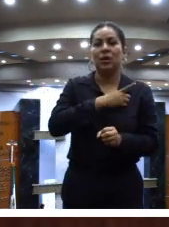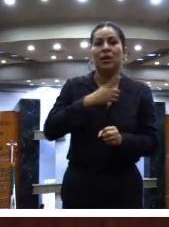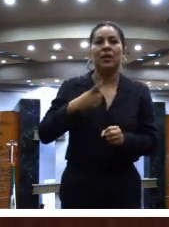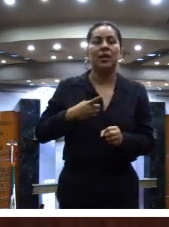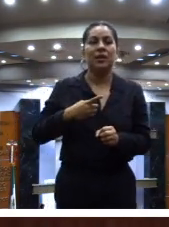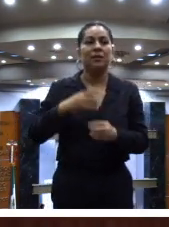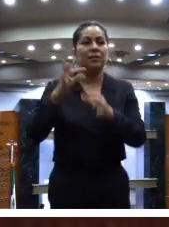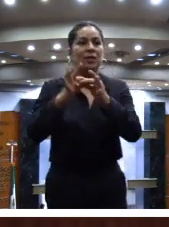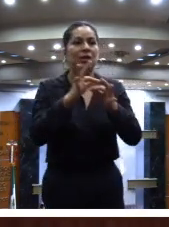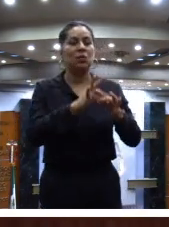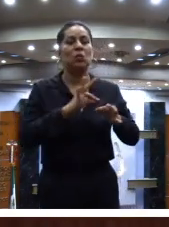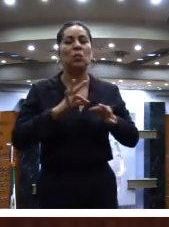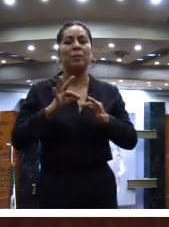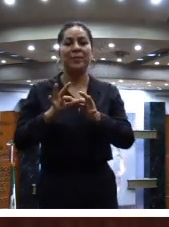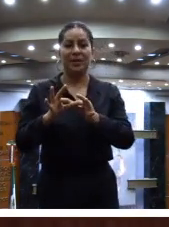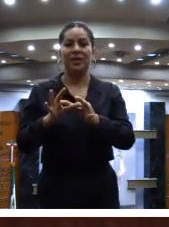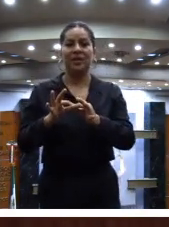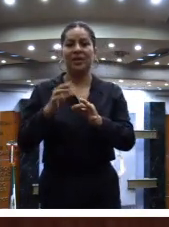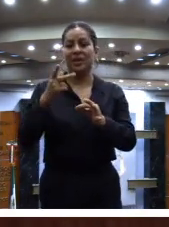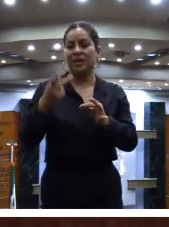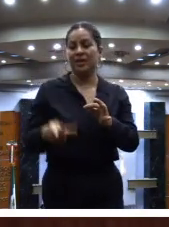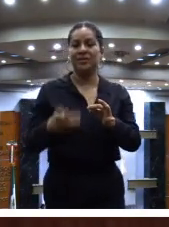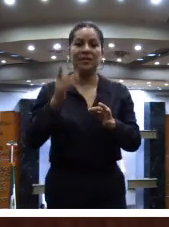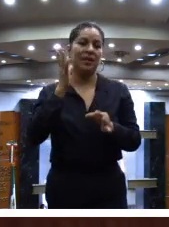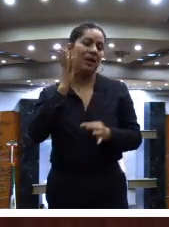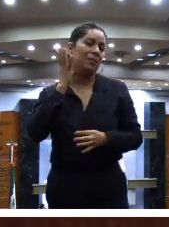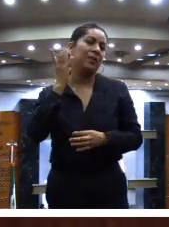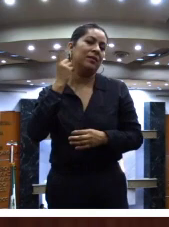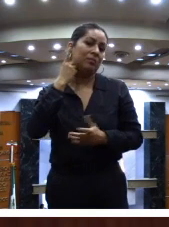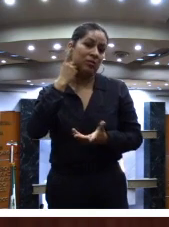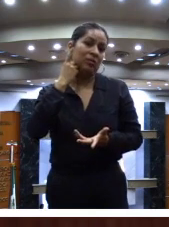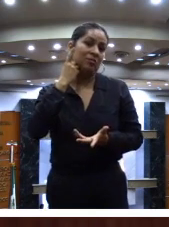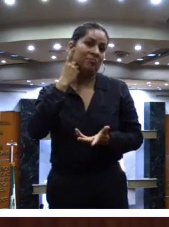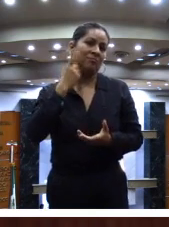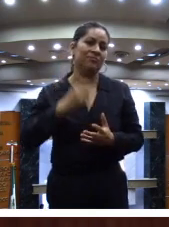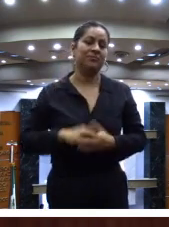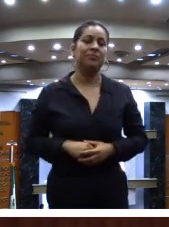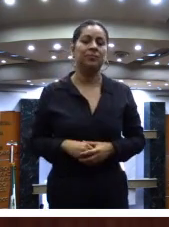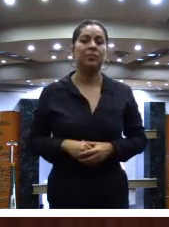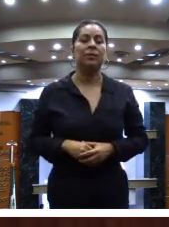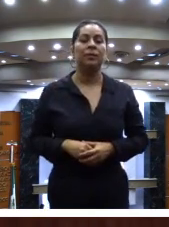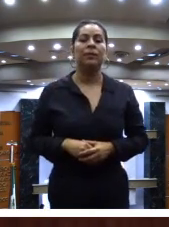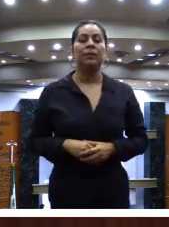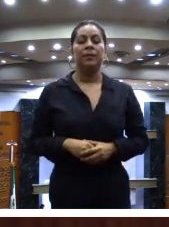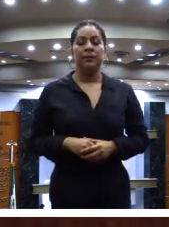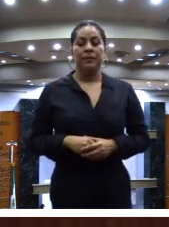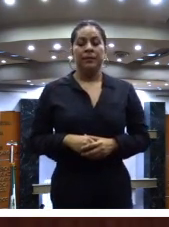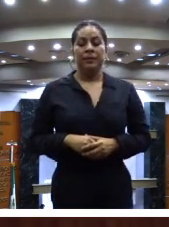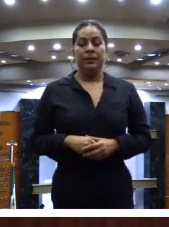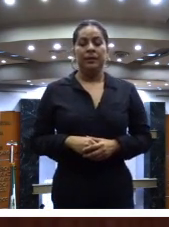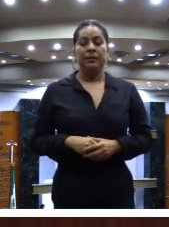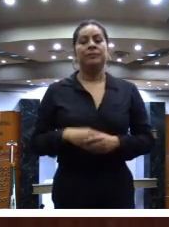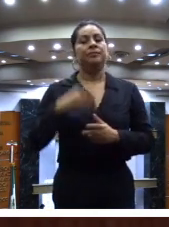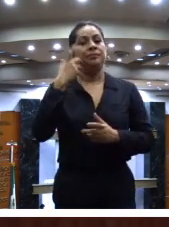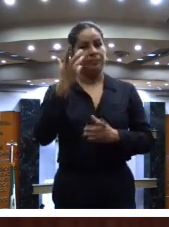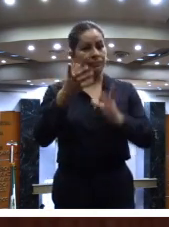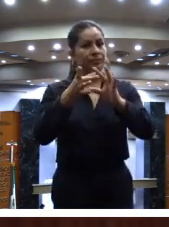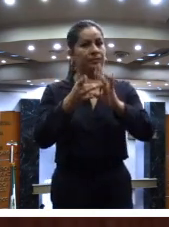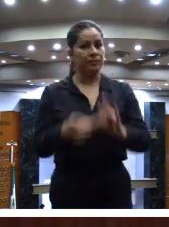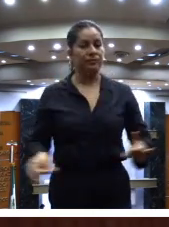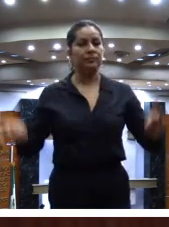dar cumplimiento este honorable congreso desde luego quiero